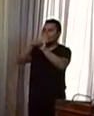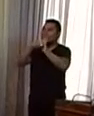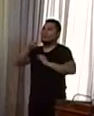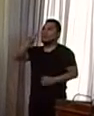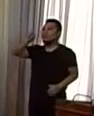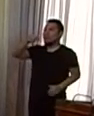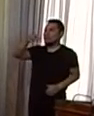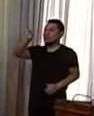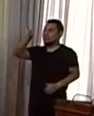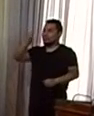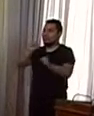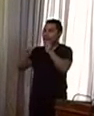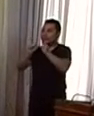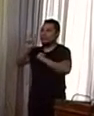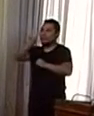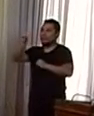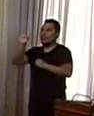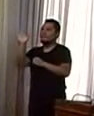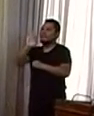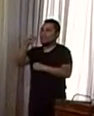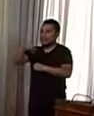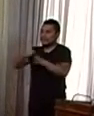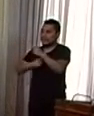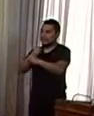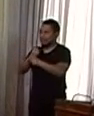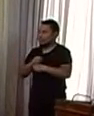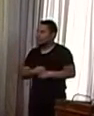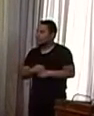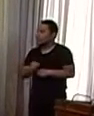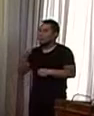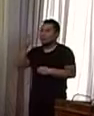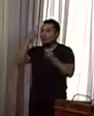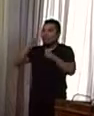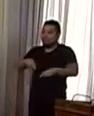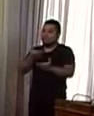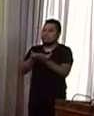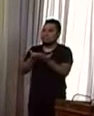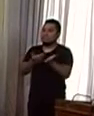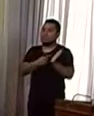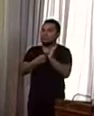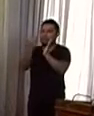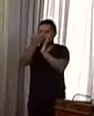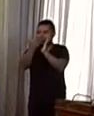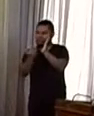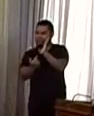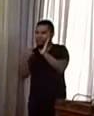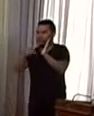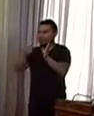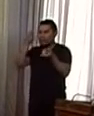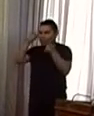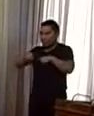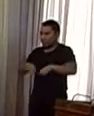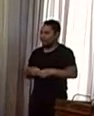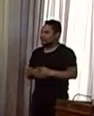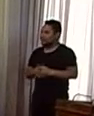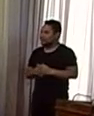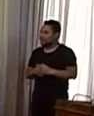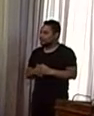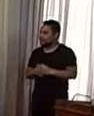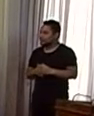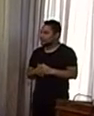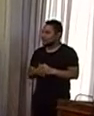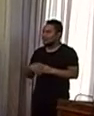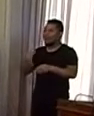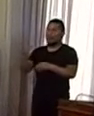003-2018 de fecha 22 de febrero del presente año, de conformidad con las consideraciones expuestas en el presente acuerdo. Al